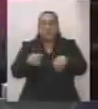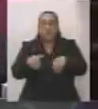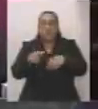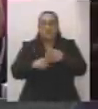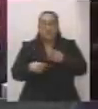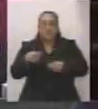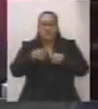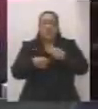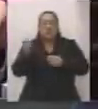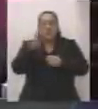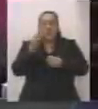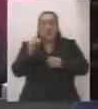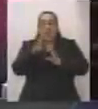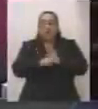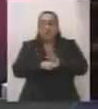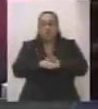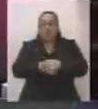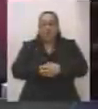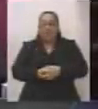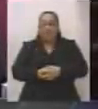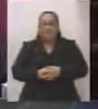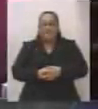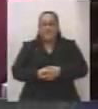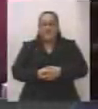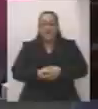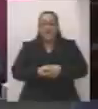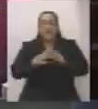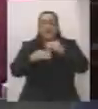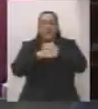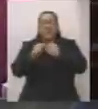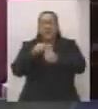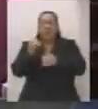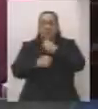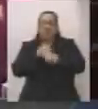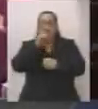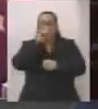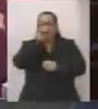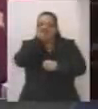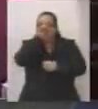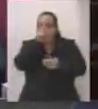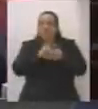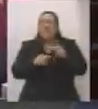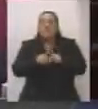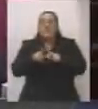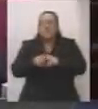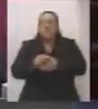Lo interesante es que en el Brasil también ha disminuido la desigualdad en los últimos años, y